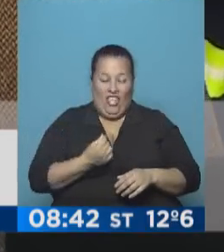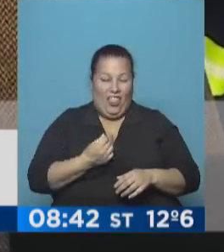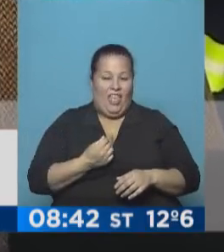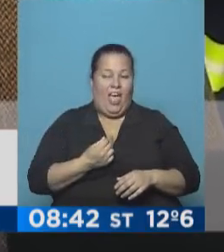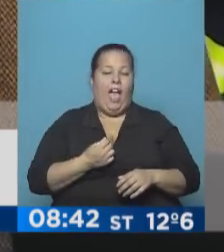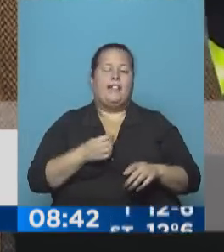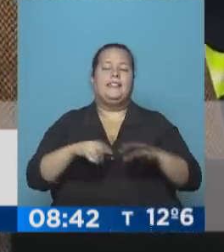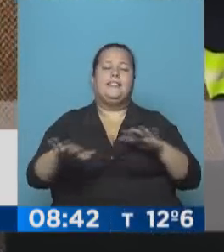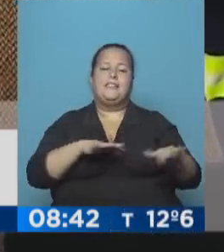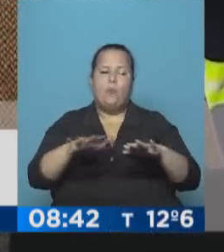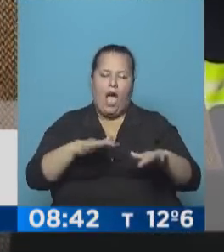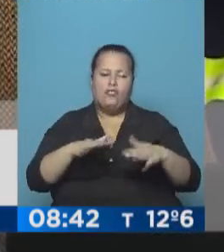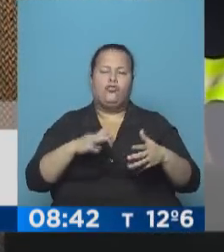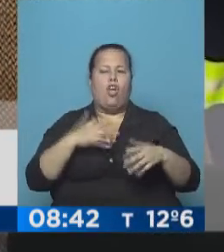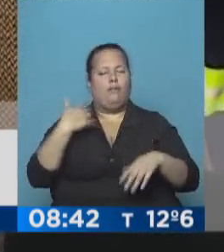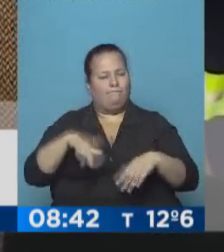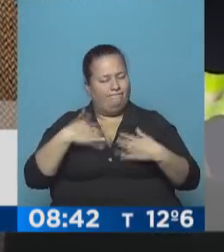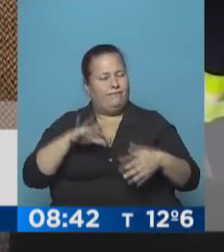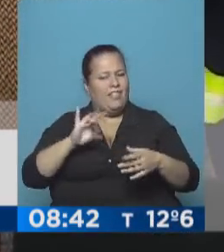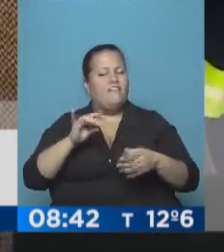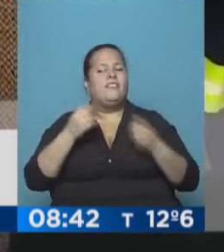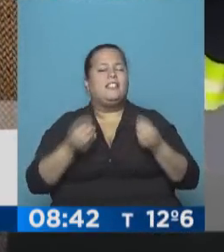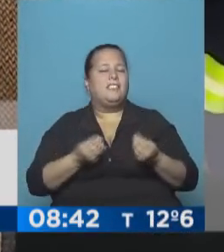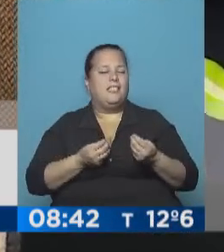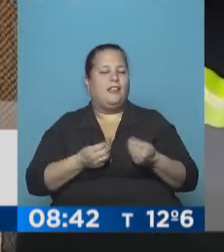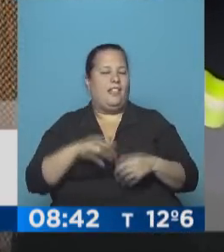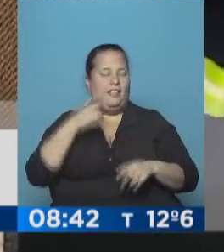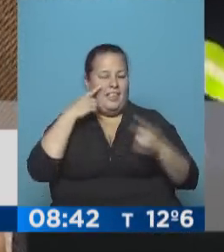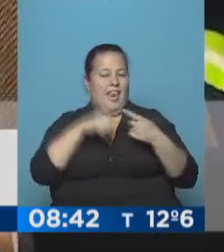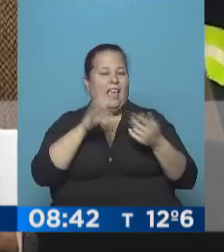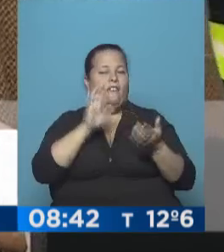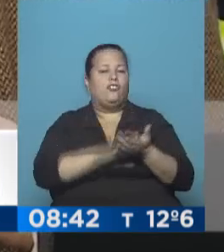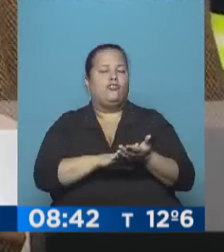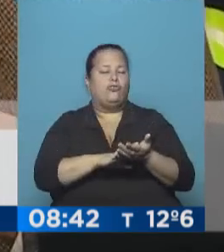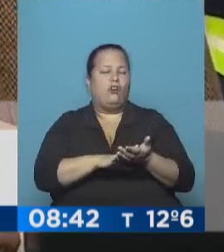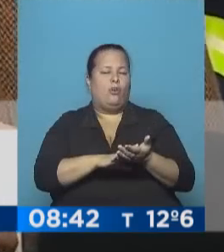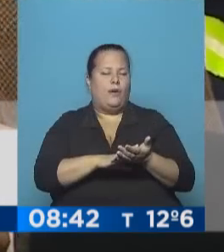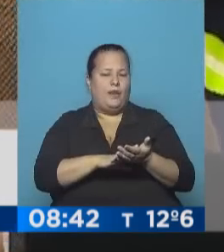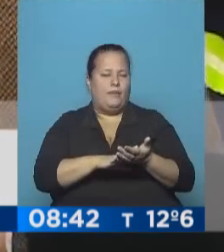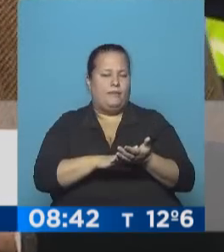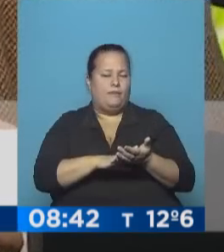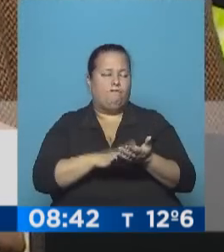habido situaciones bastante comprometidas que tuvieron que ver con